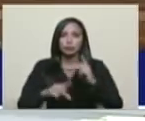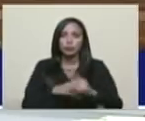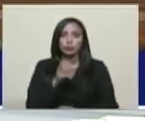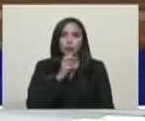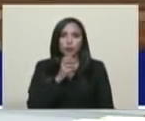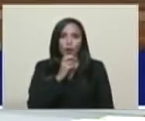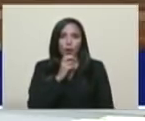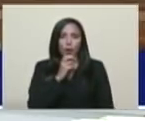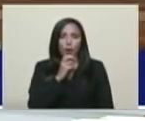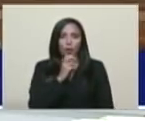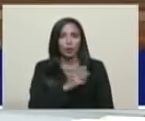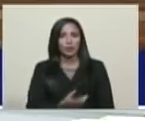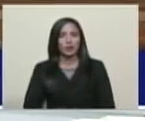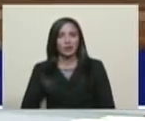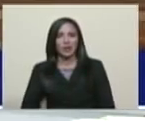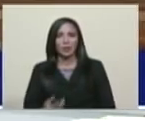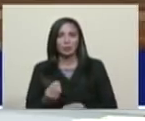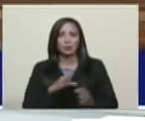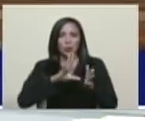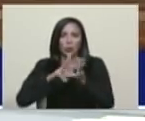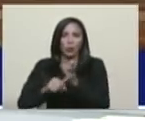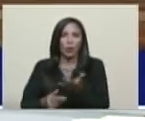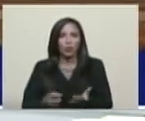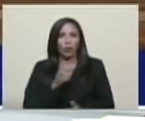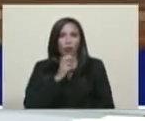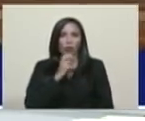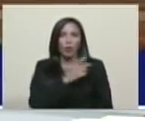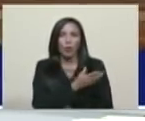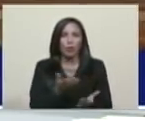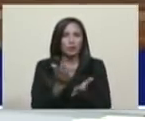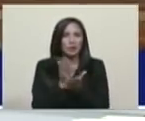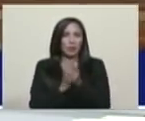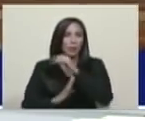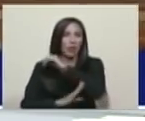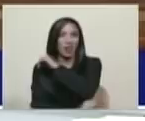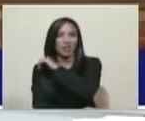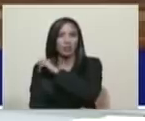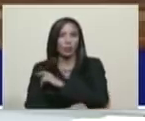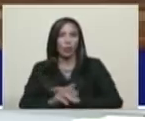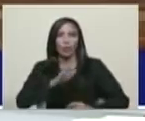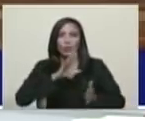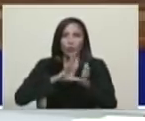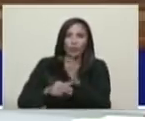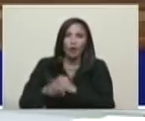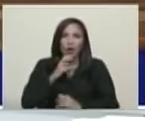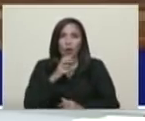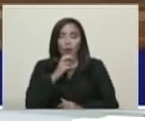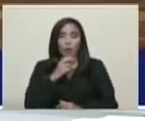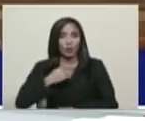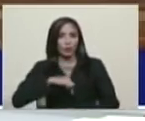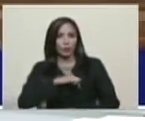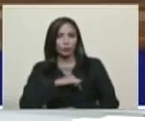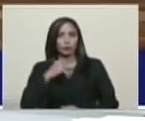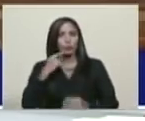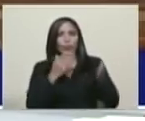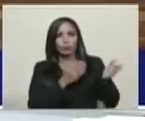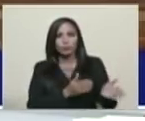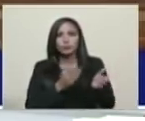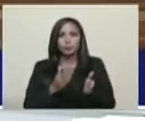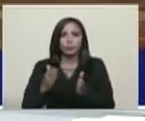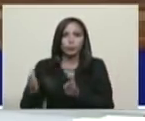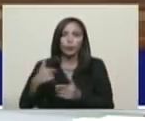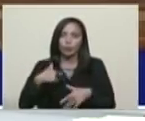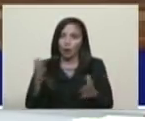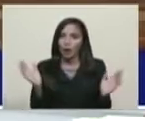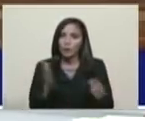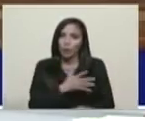¿no? Garimpeiros, malandros, de todo ha habido ahí. Y estamos organizando a los que quieran